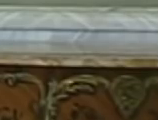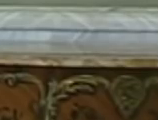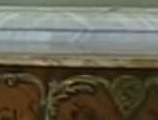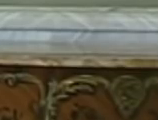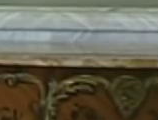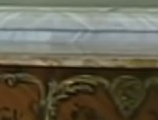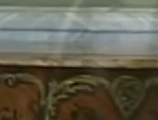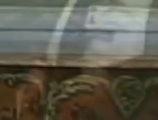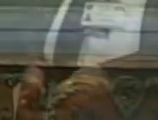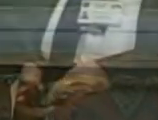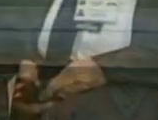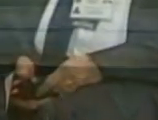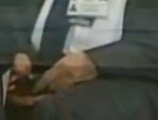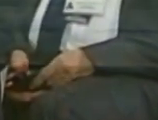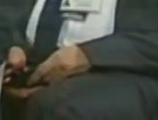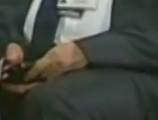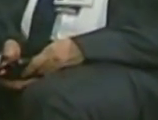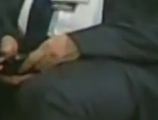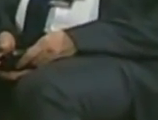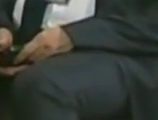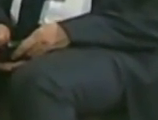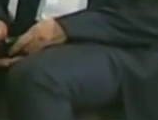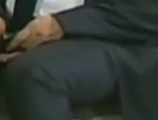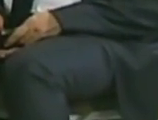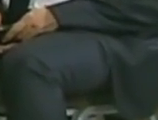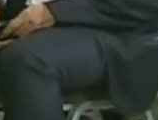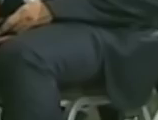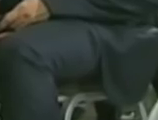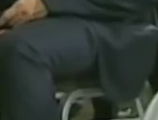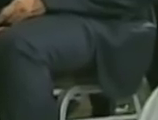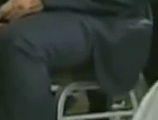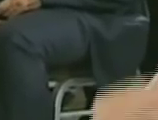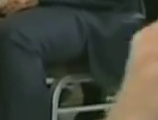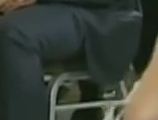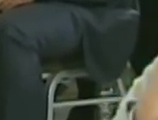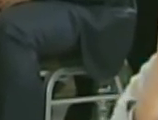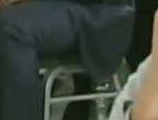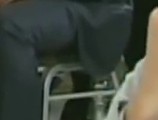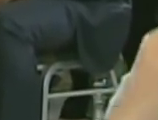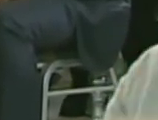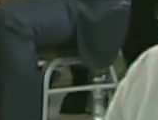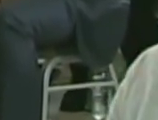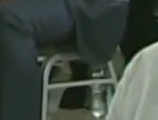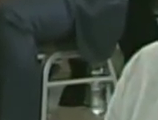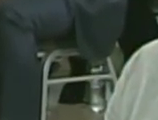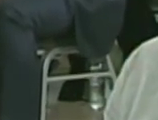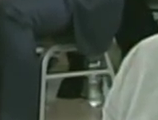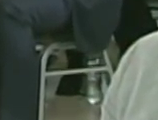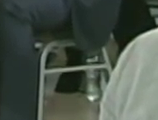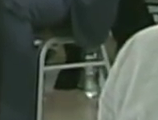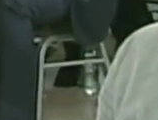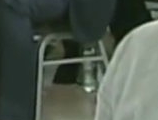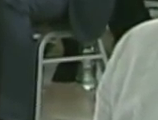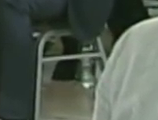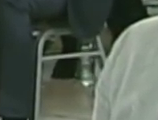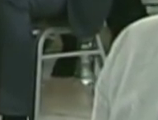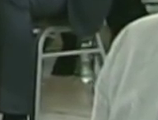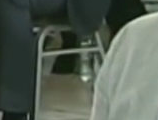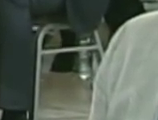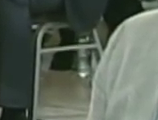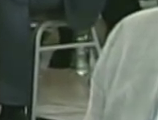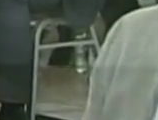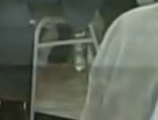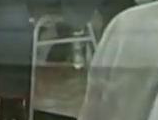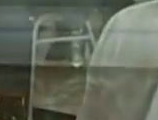derrumbar la voluntad del pueblo venezolano, y no lo puedo condenar, no lo puedo poner entre atar con las